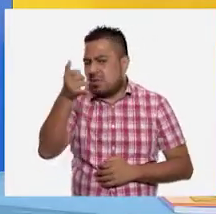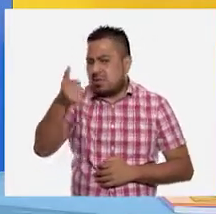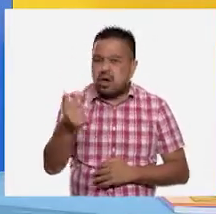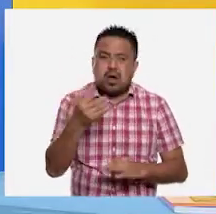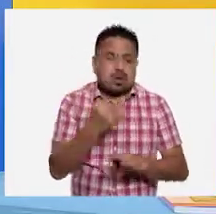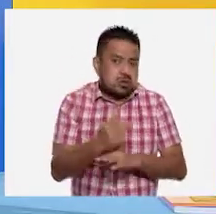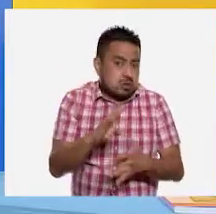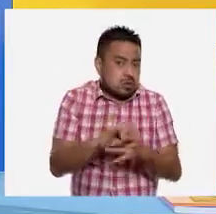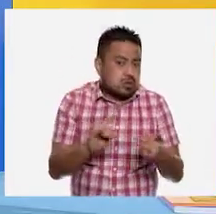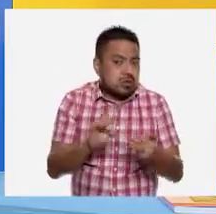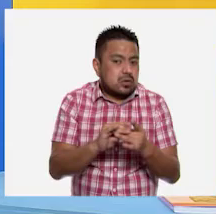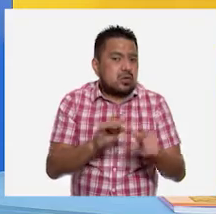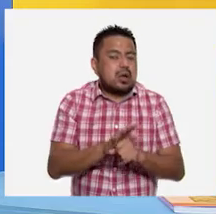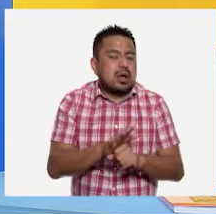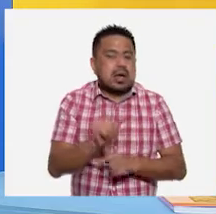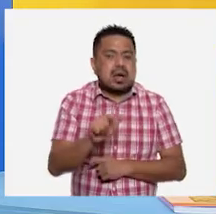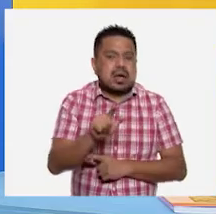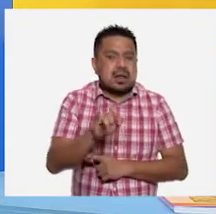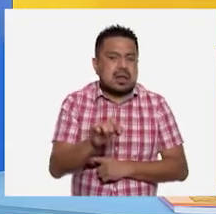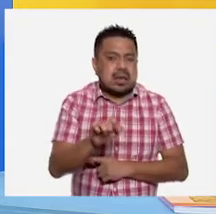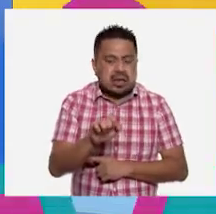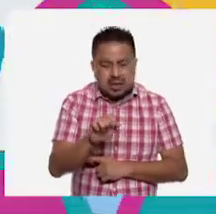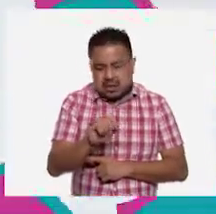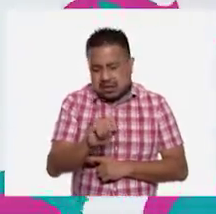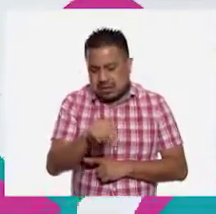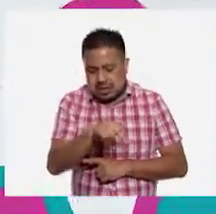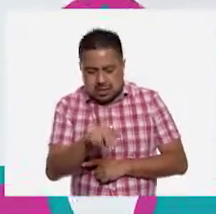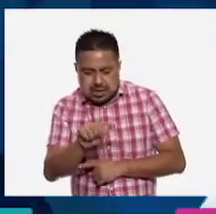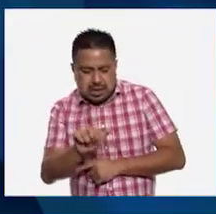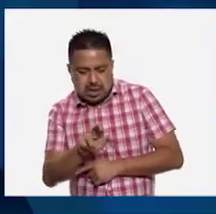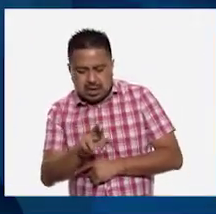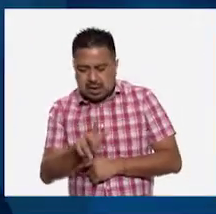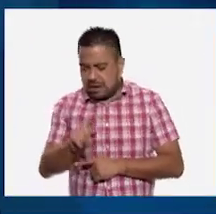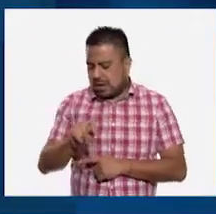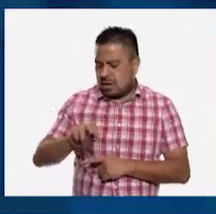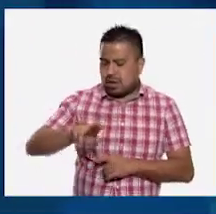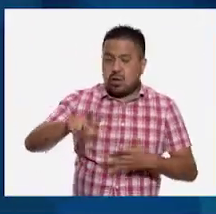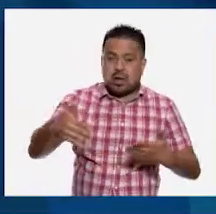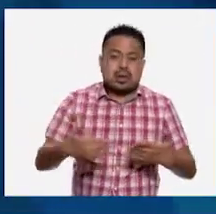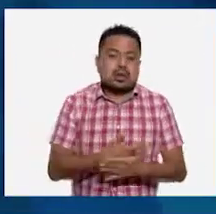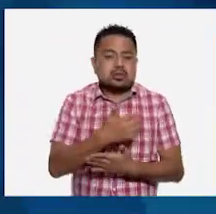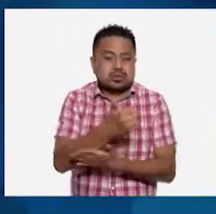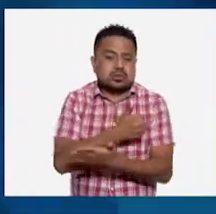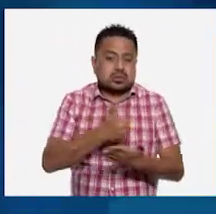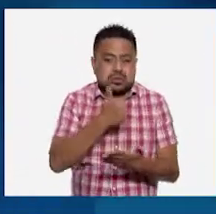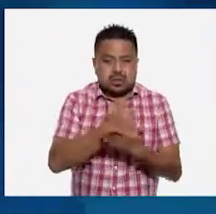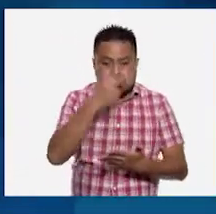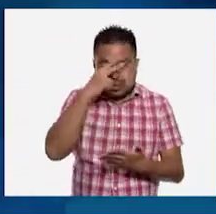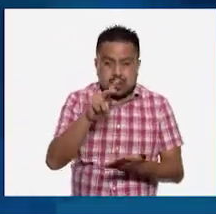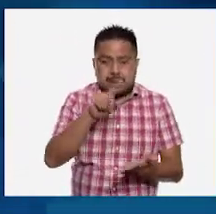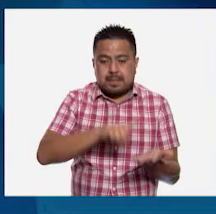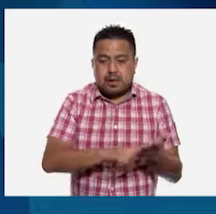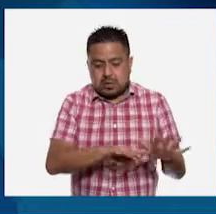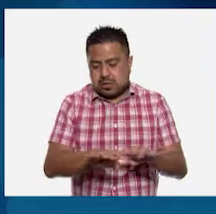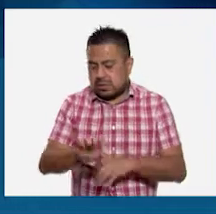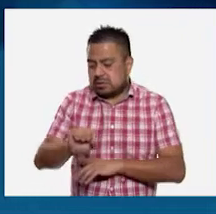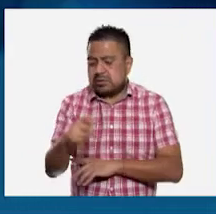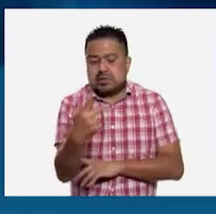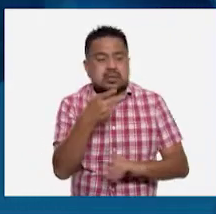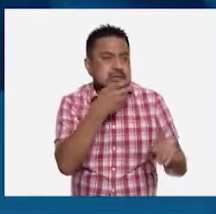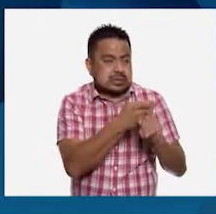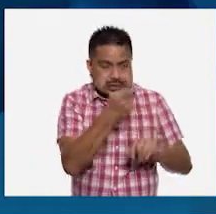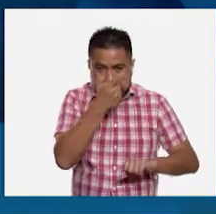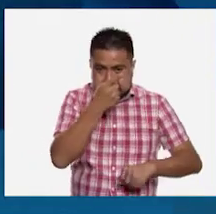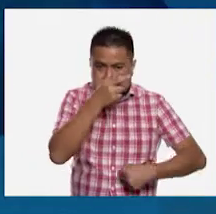hablaremos la de Alejandro González Iñárritu. Él nació en la Ciudad de México en 1963 y es uno de